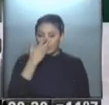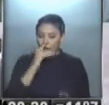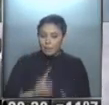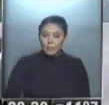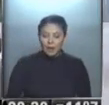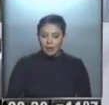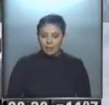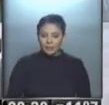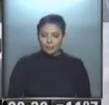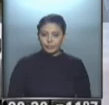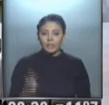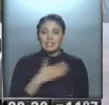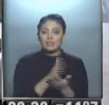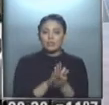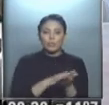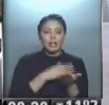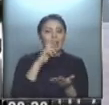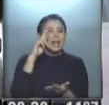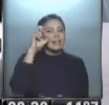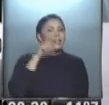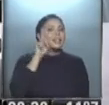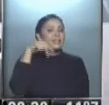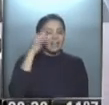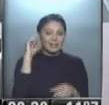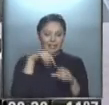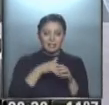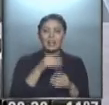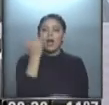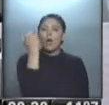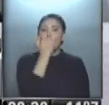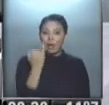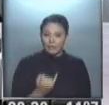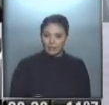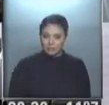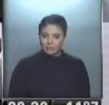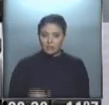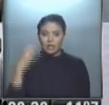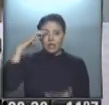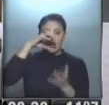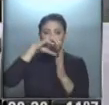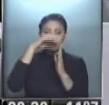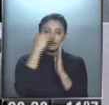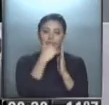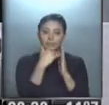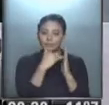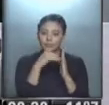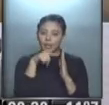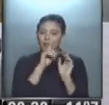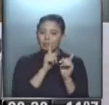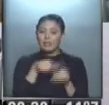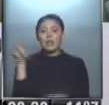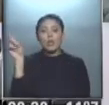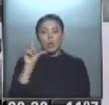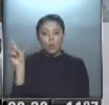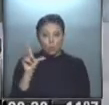básicamente la sección retina funciona los jueves en el entrepiso y los